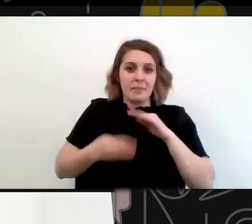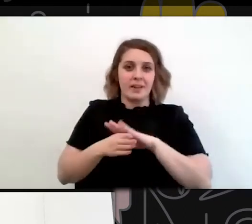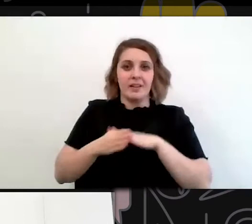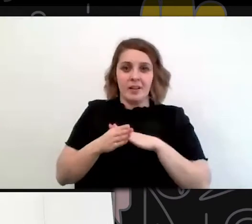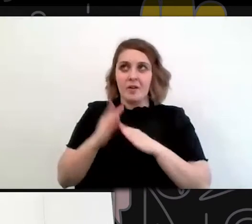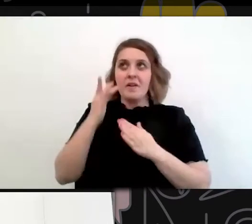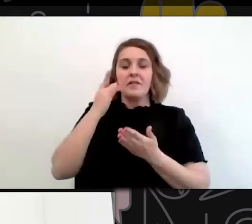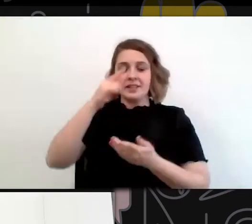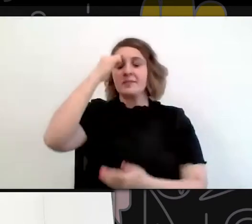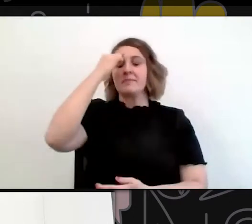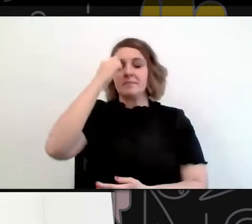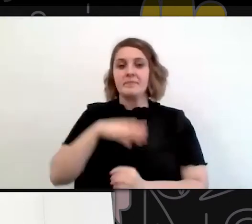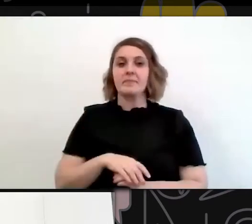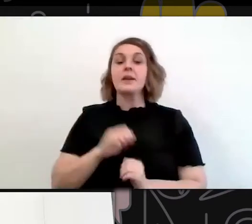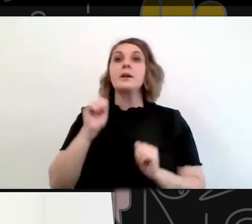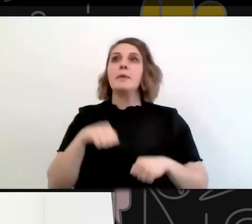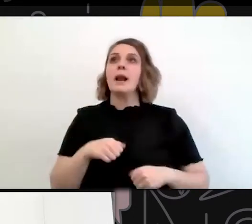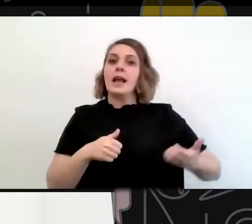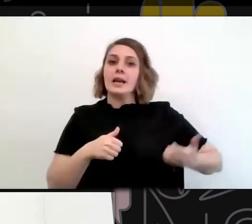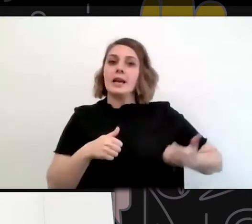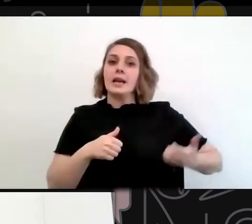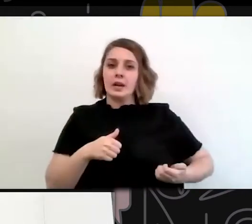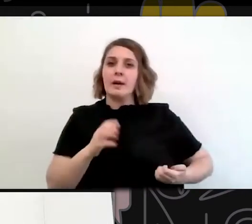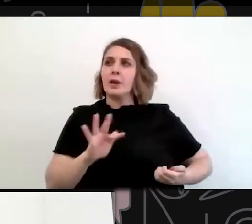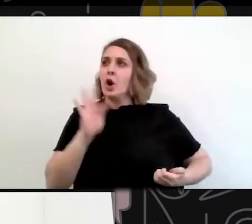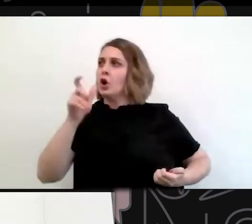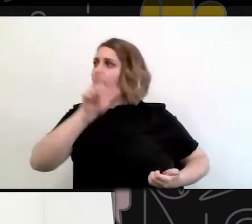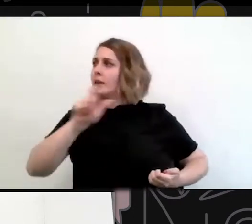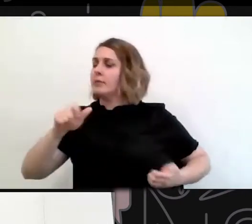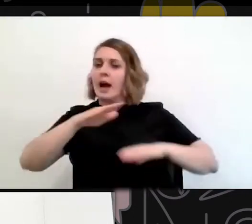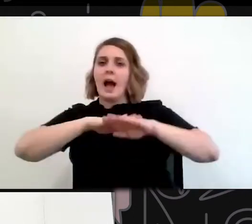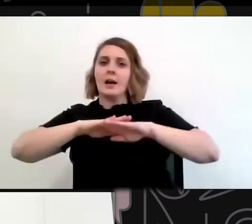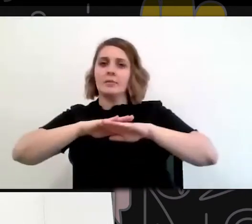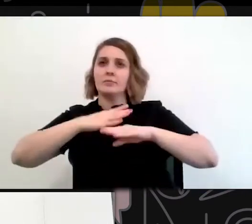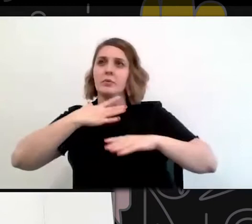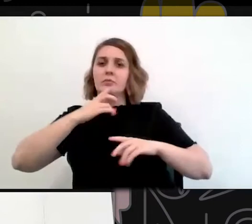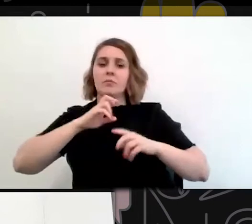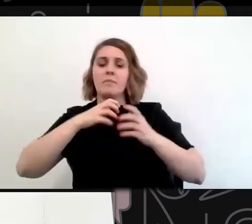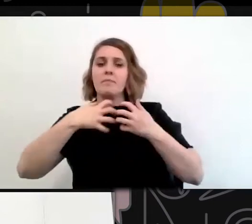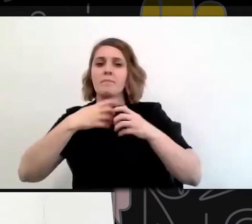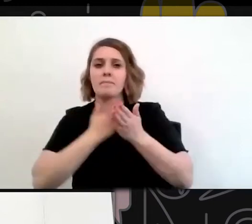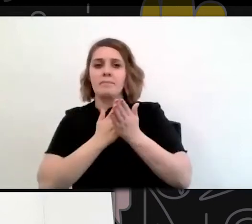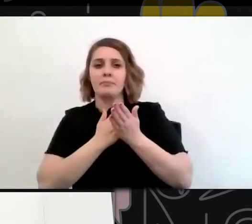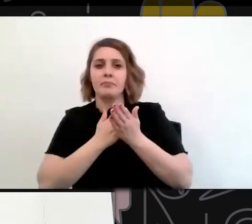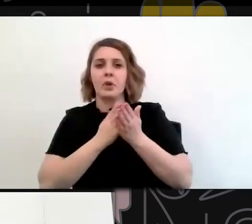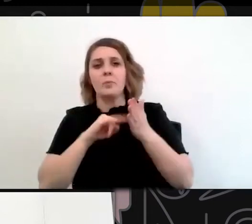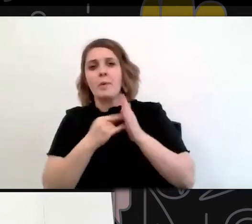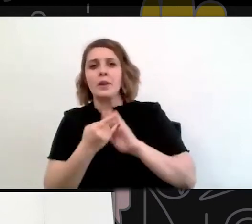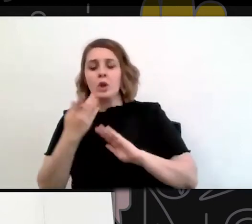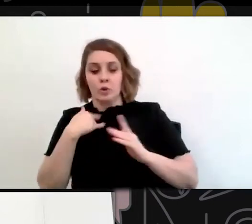de la bomba de insulina, ¿hay alguna solución tecnológica para su administración que haya tenido evolución en el